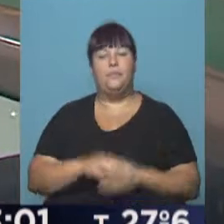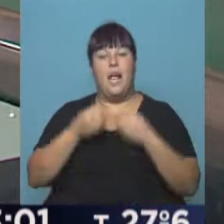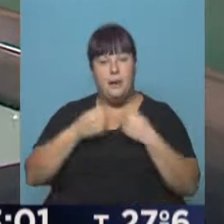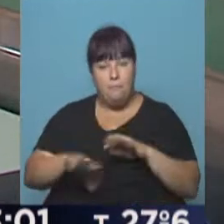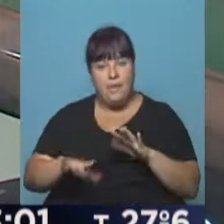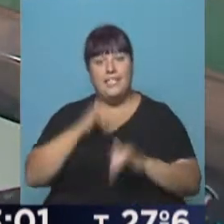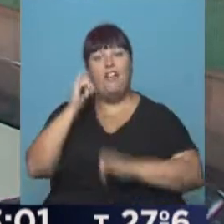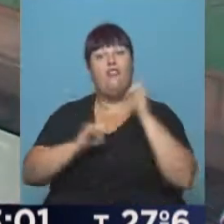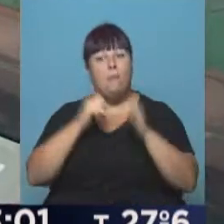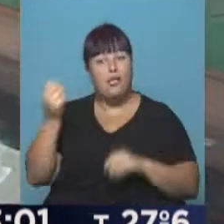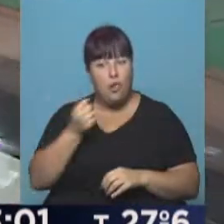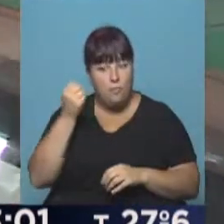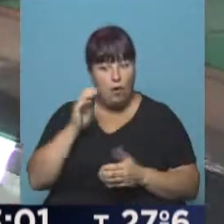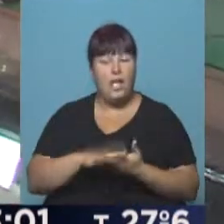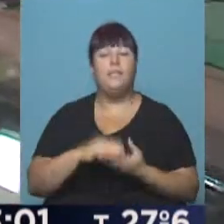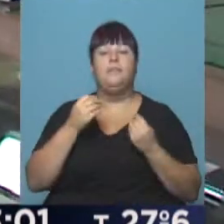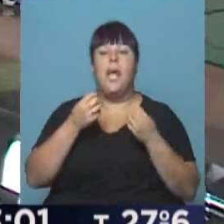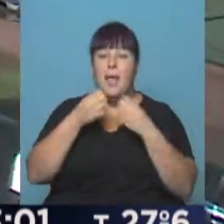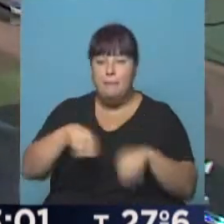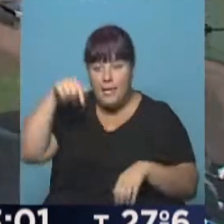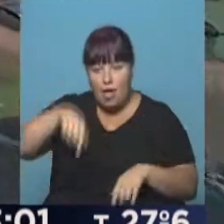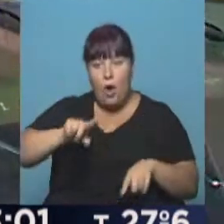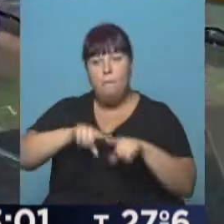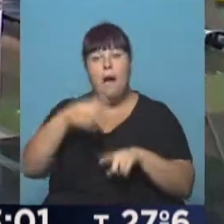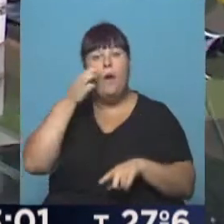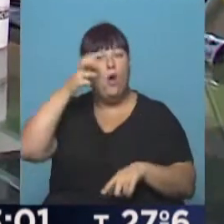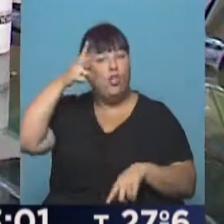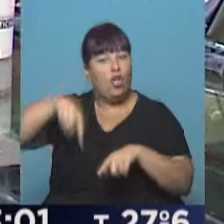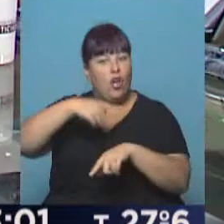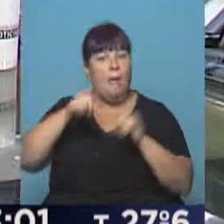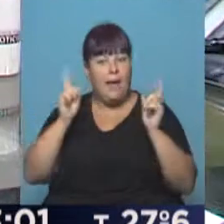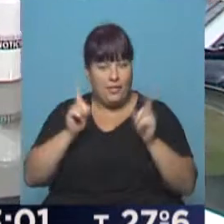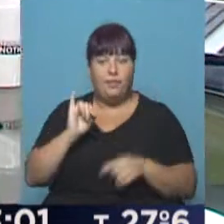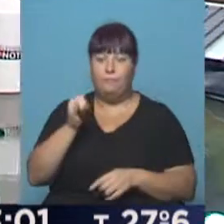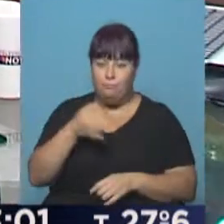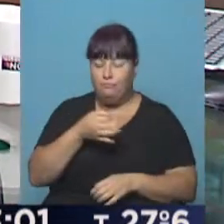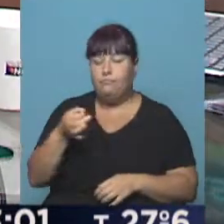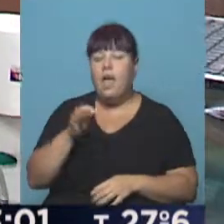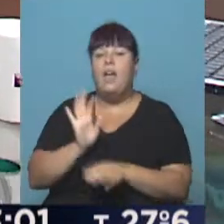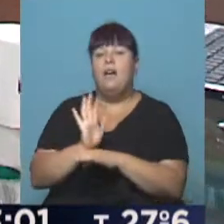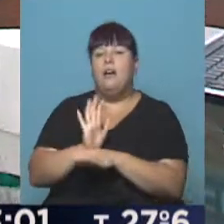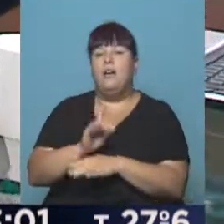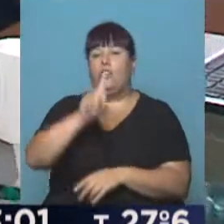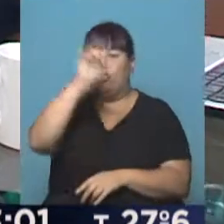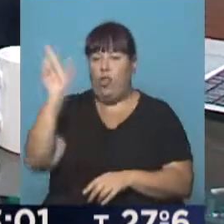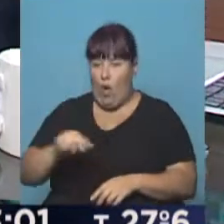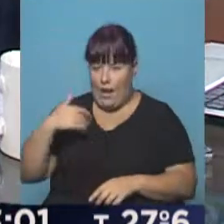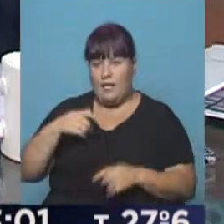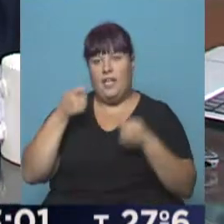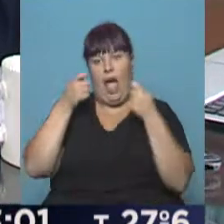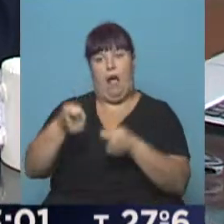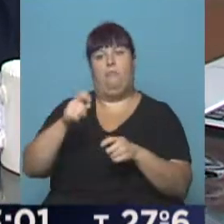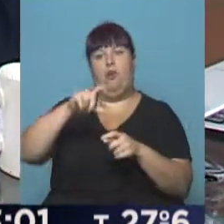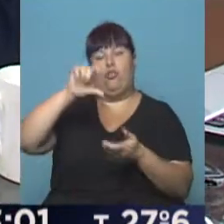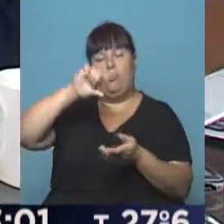Comenzamos con una información muy importante porque comenzó hoy el paro de 48 horas de los docentes. Sí, prácticamente todo el país se ha plegado a la medida